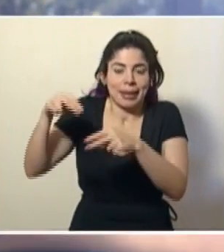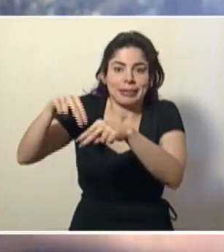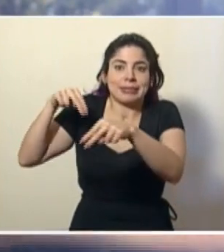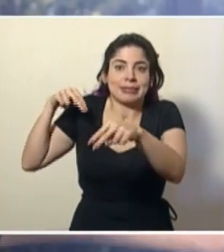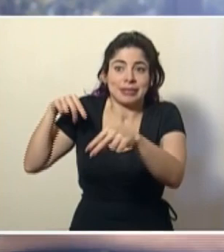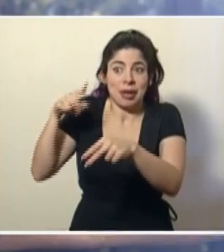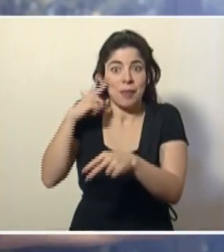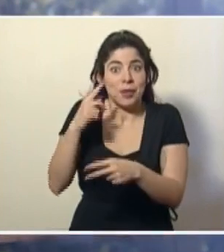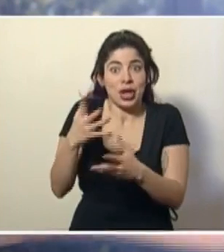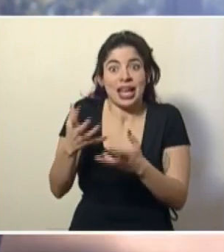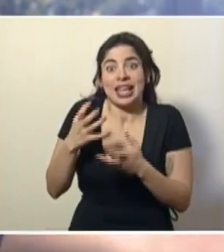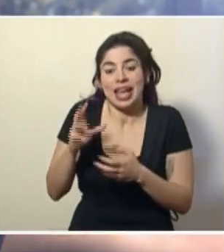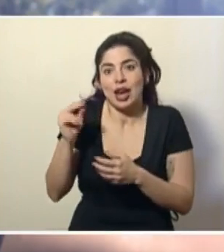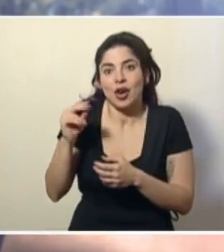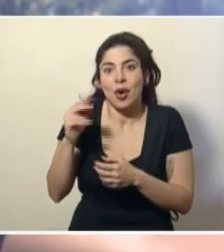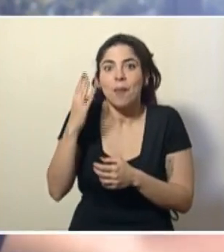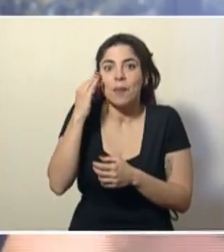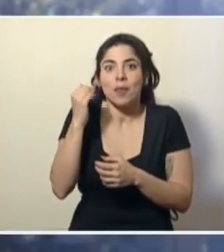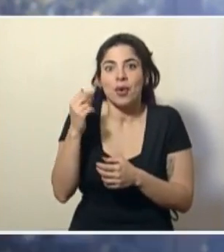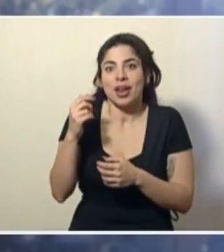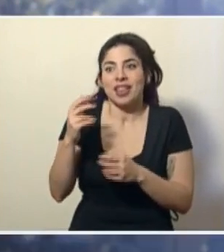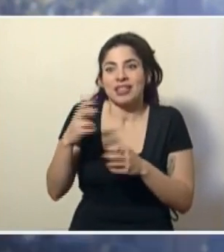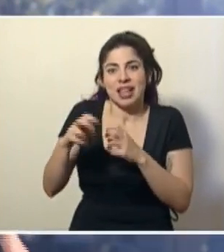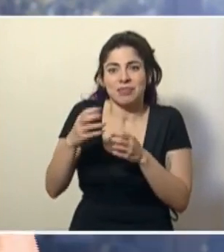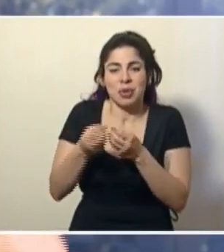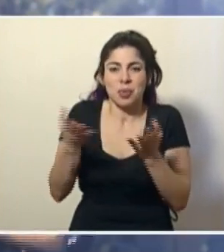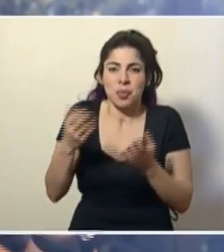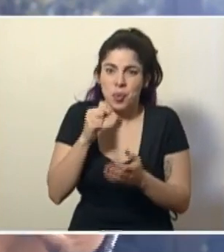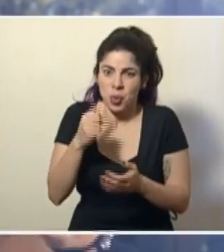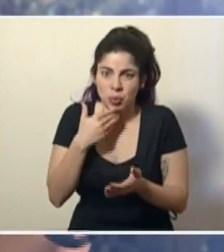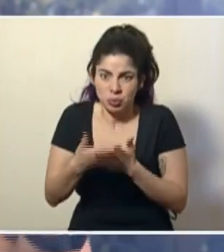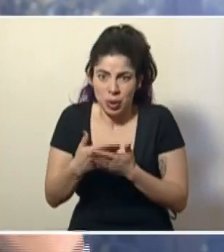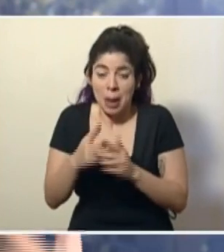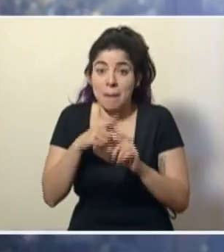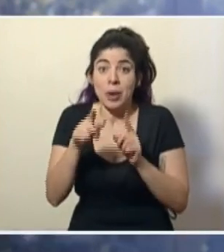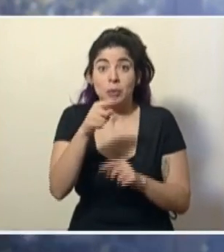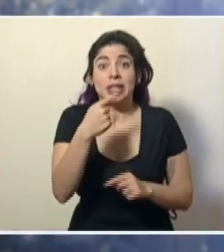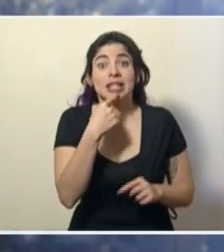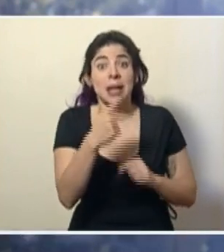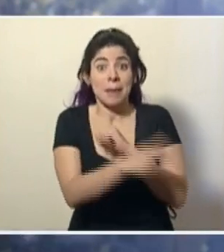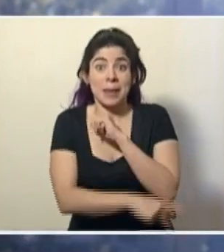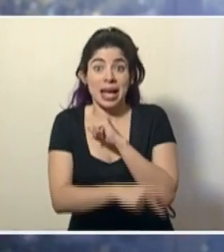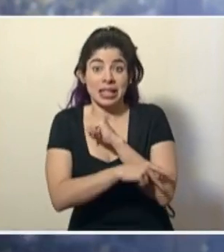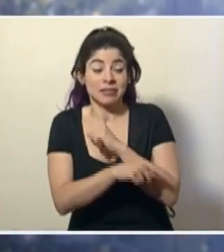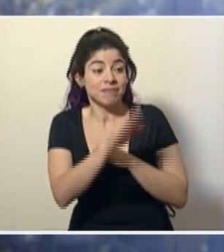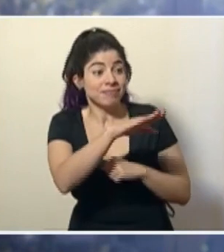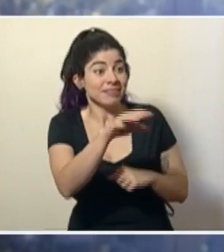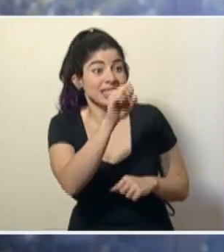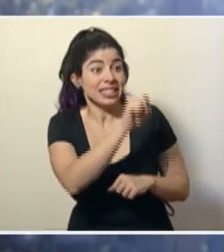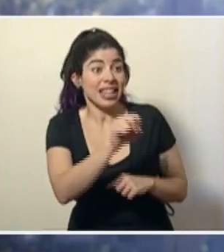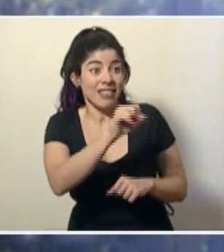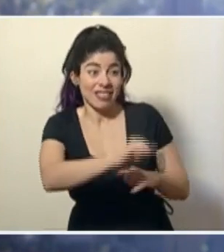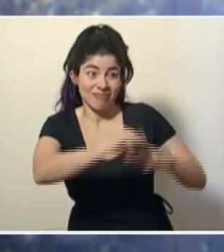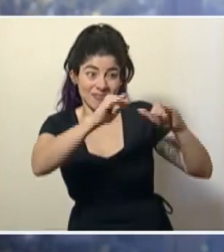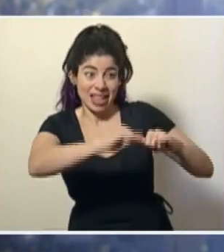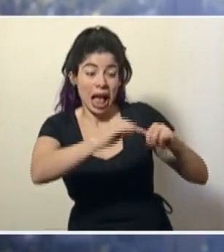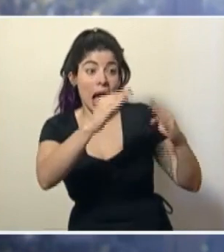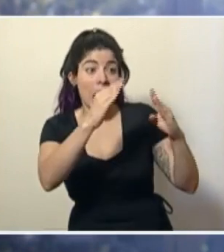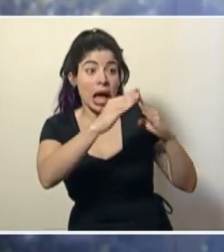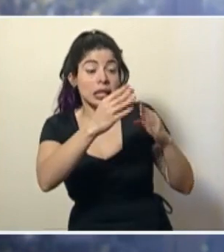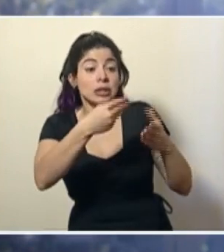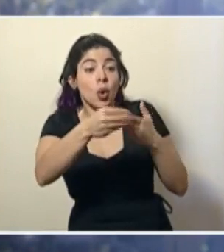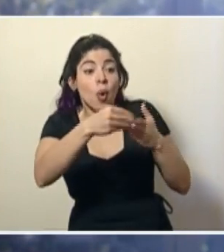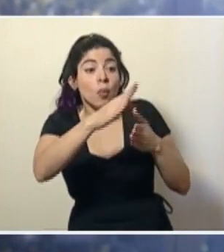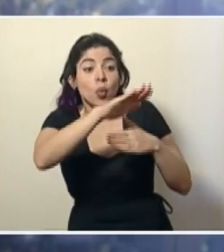no creo que lo haga por gusto por el deficiente transporte público que hay, pero ustedes le dicen al país el sábado, quédense en su cantón, haga las cosas